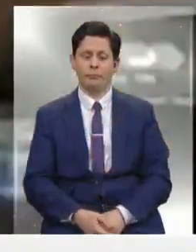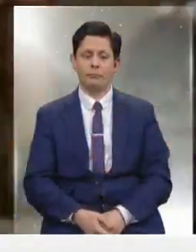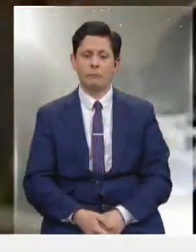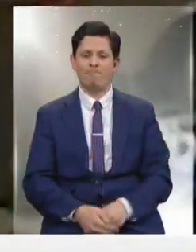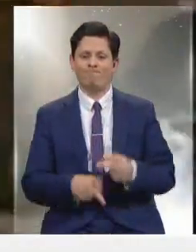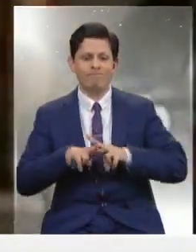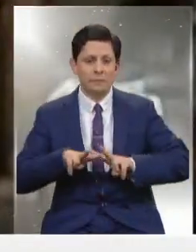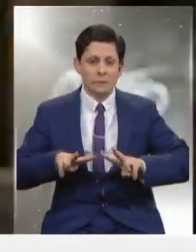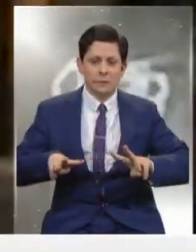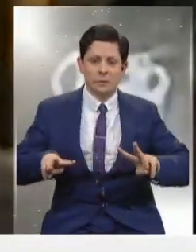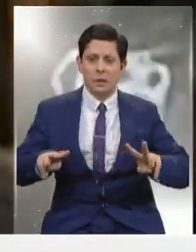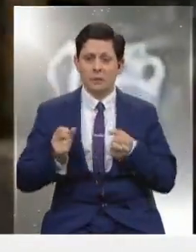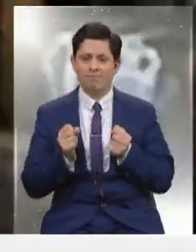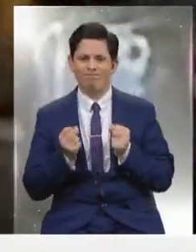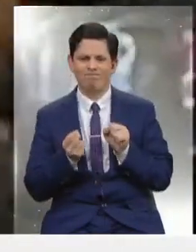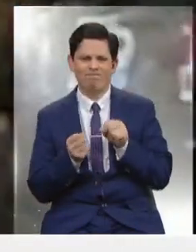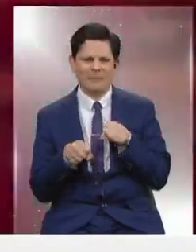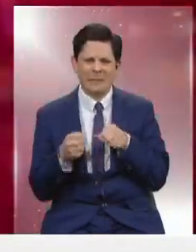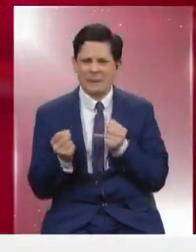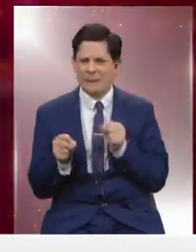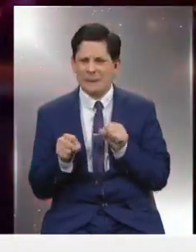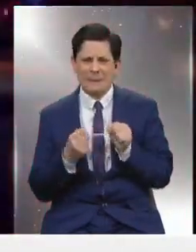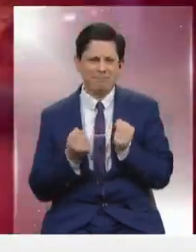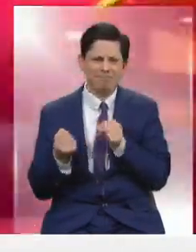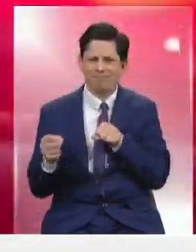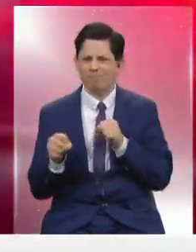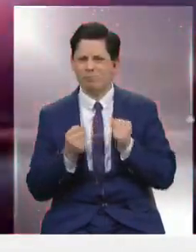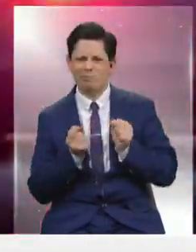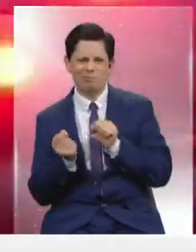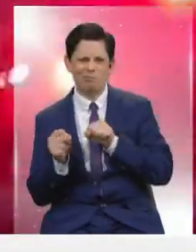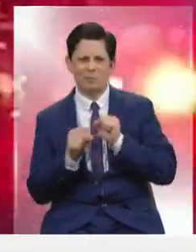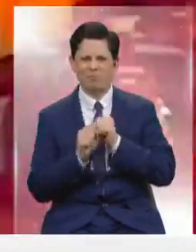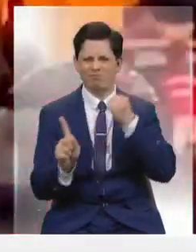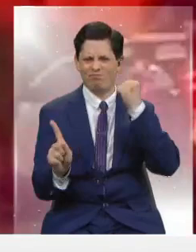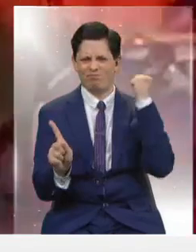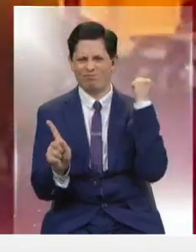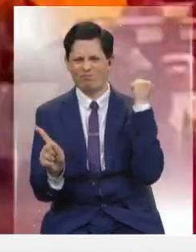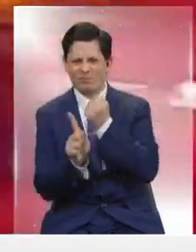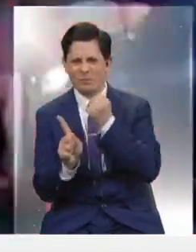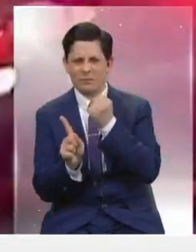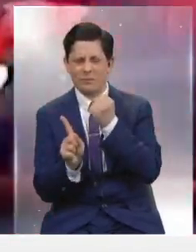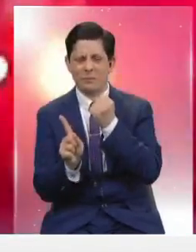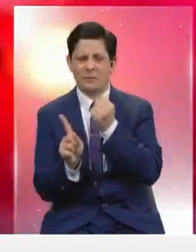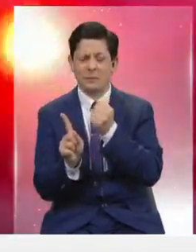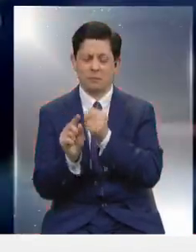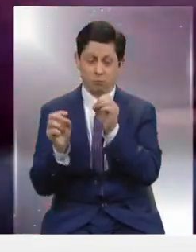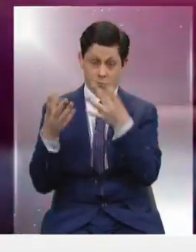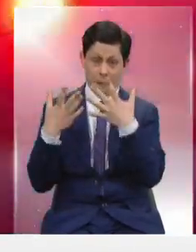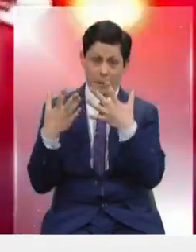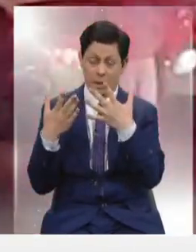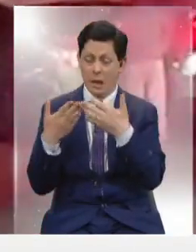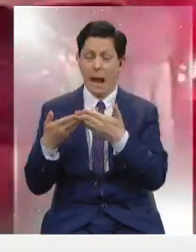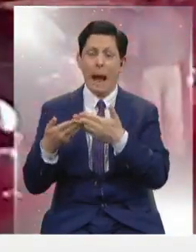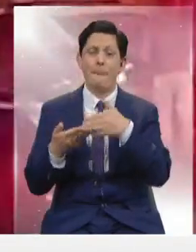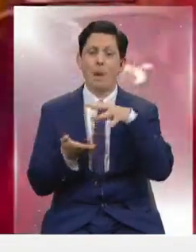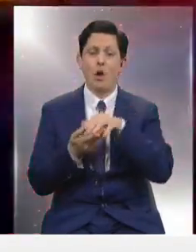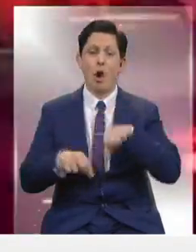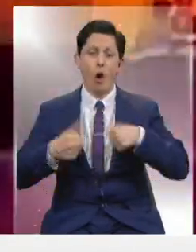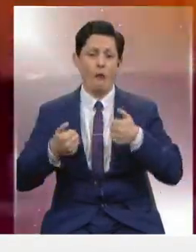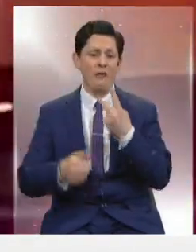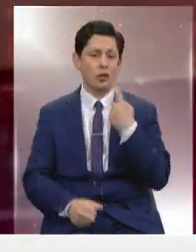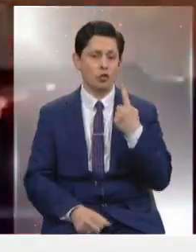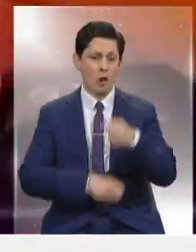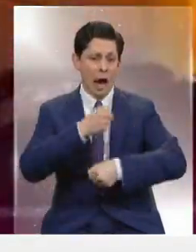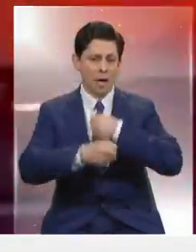La tranquilidad que caracteriza a la comuna de Pozo Almonte se vio alterada por un macabro crimen, uno que mantiene impactada a su población. Una joven de